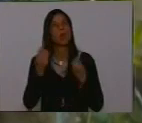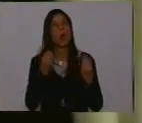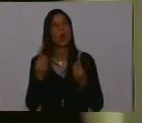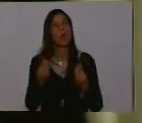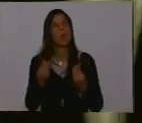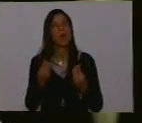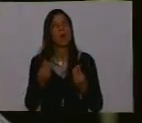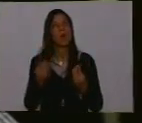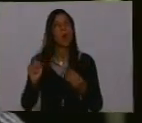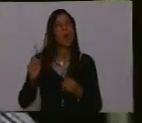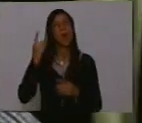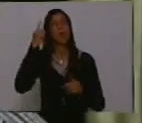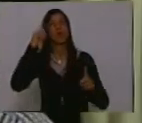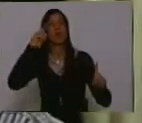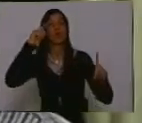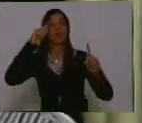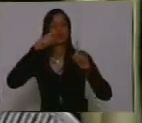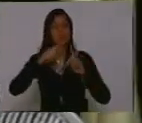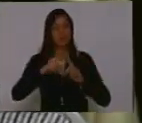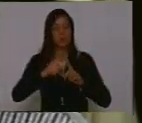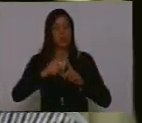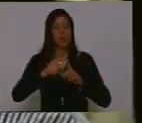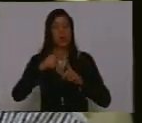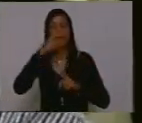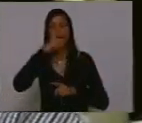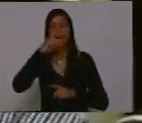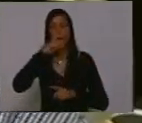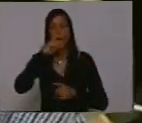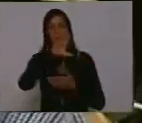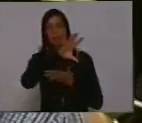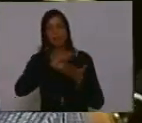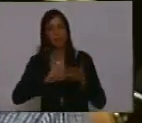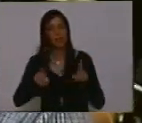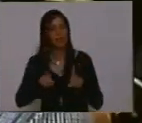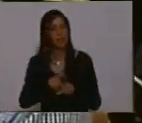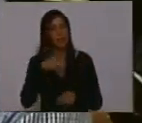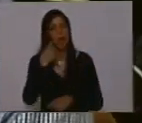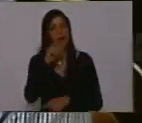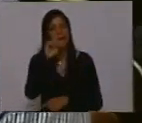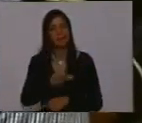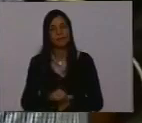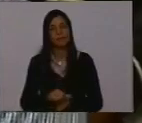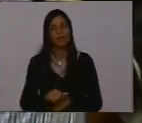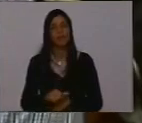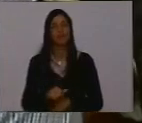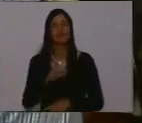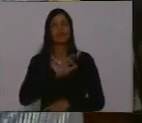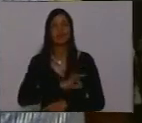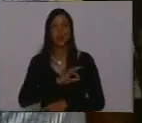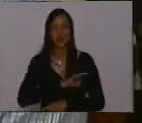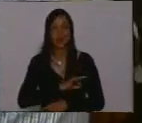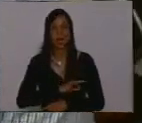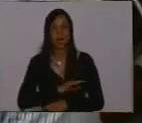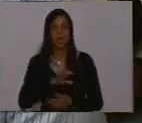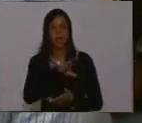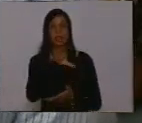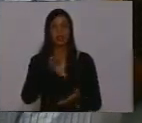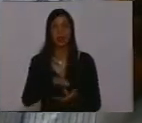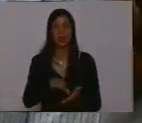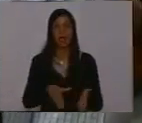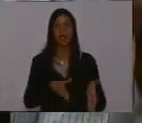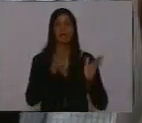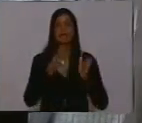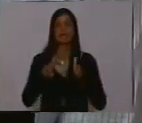como lo dijo el presidente Nicolás Maduro, y no hago más que repetir sus palabras, que unas sociedades, unas ciudades que se hayan